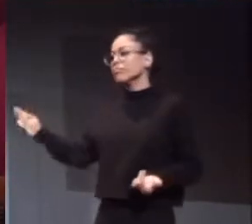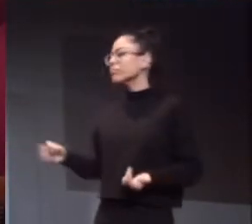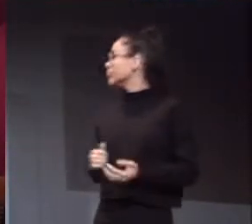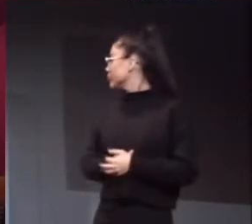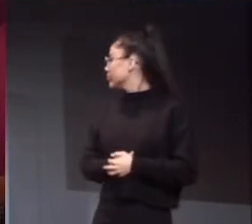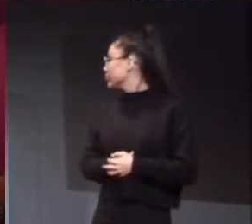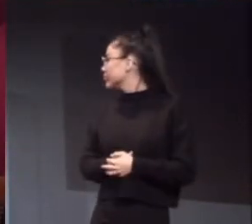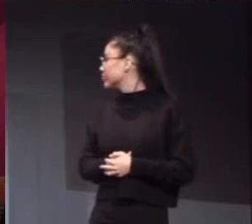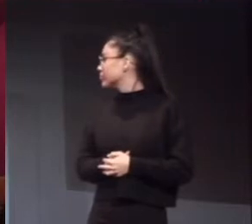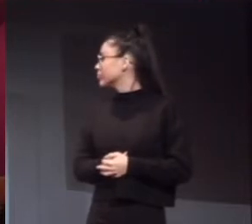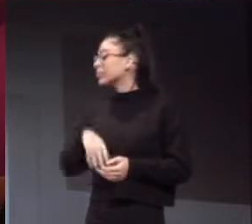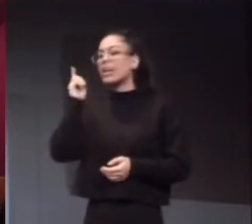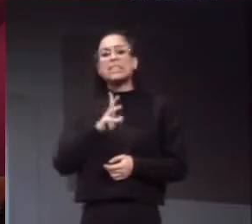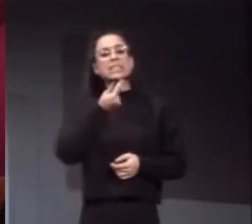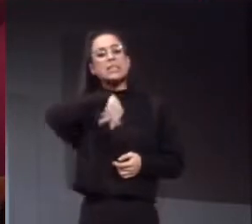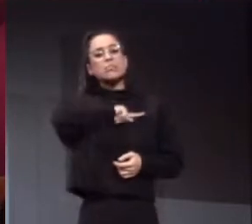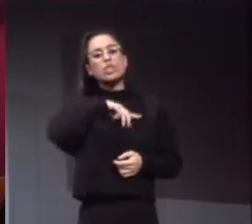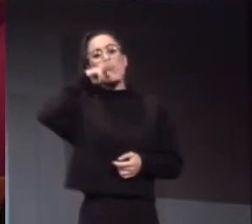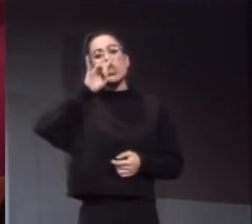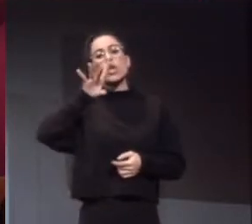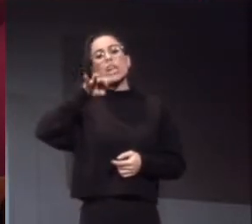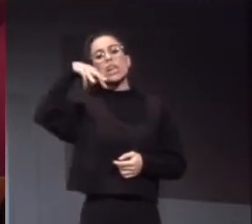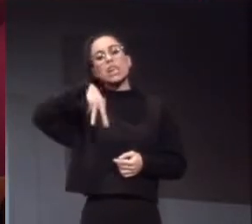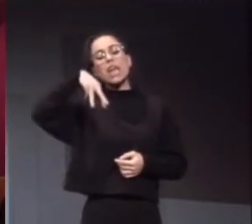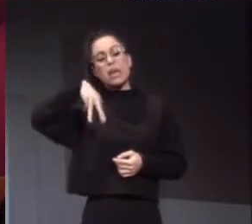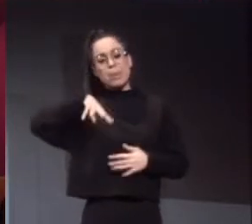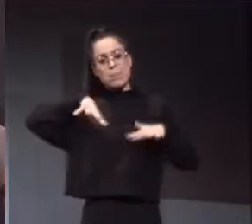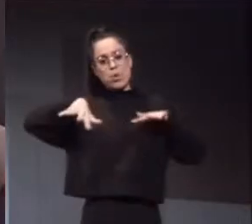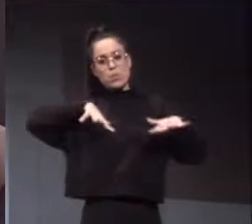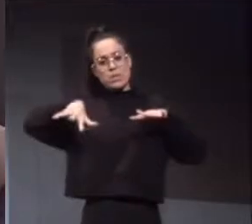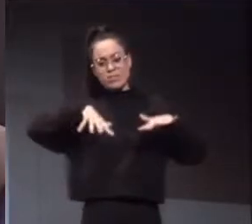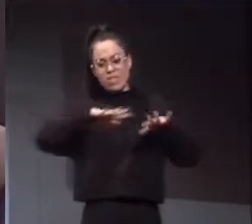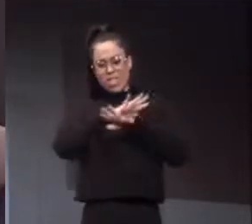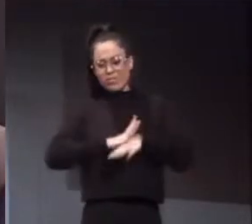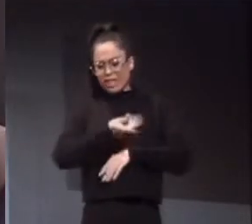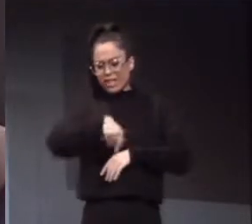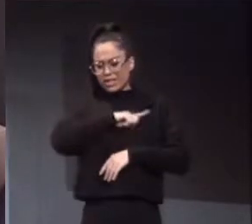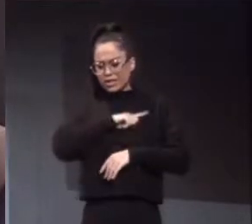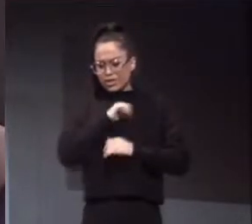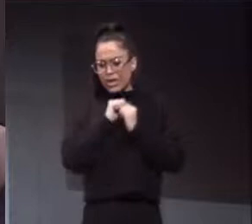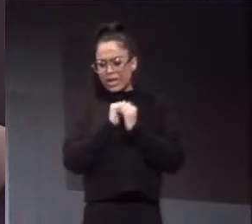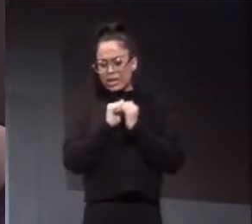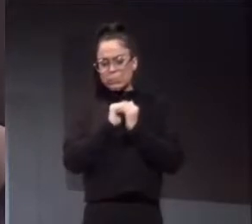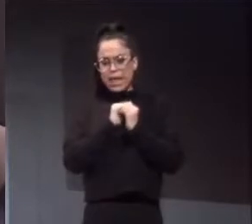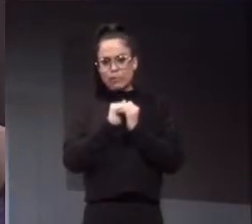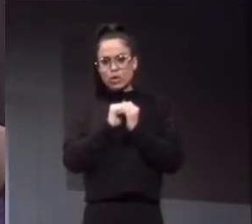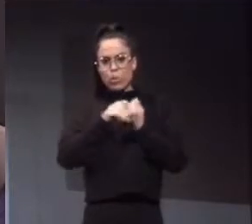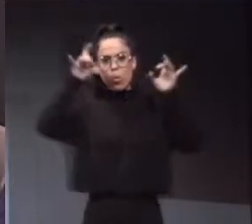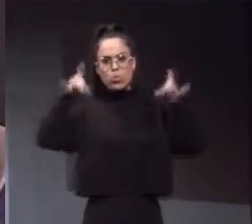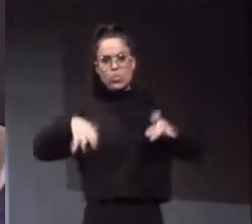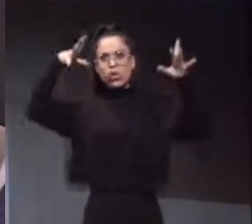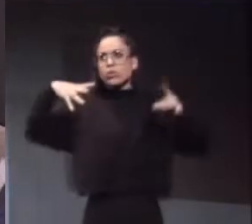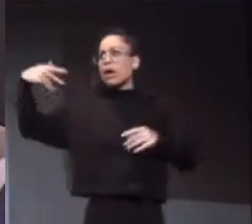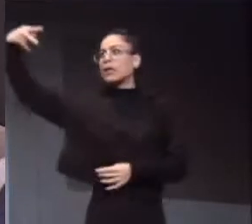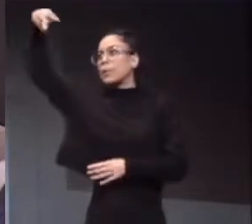y que reclamaba el 15m yo creo pero que no acaba seguimos esperando la llegada del mesías ya sea religioso o laico